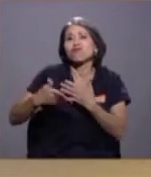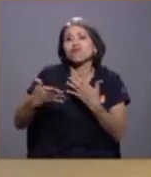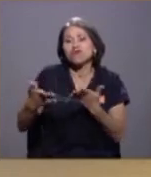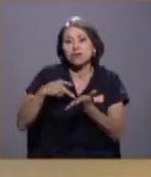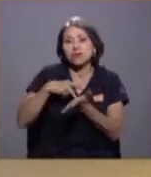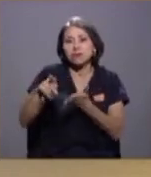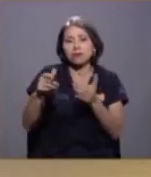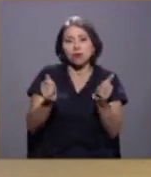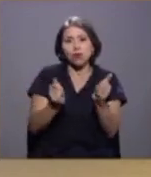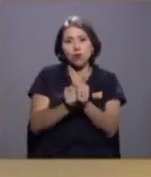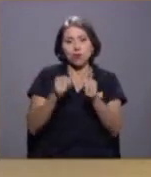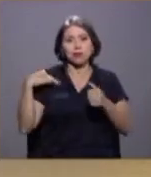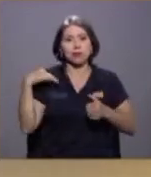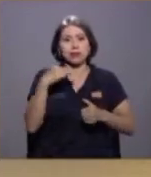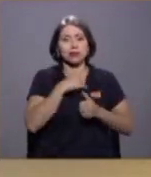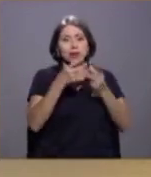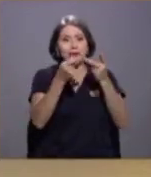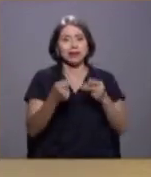del Ministerio de Hacienda.